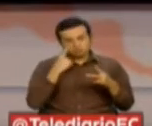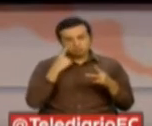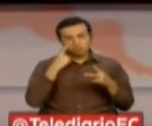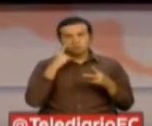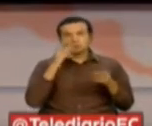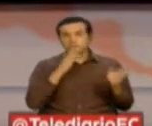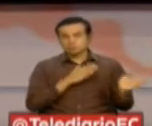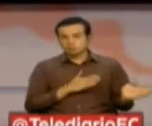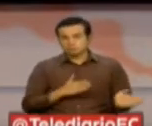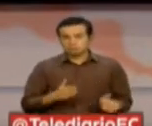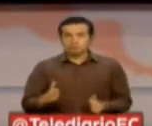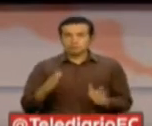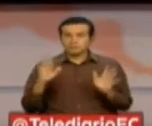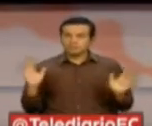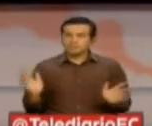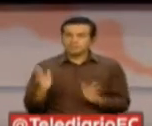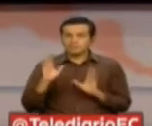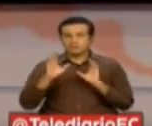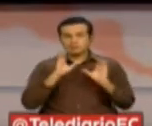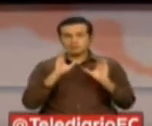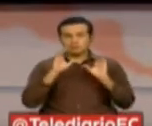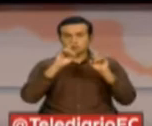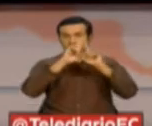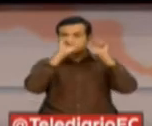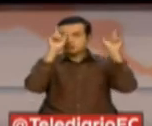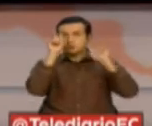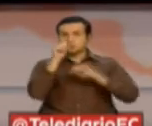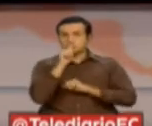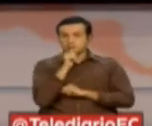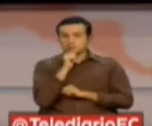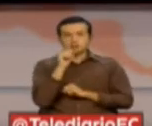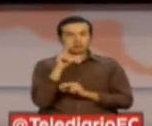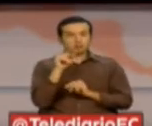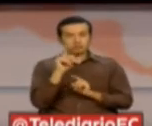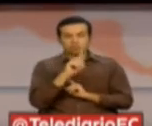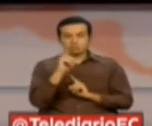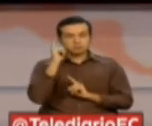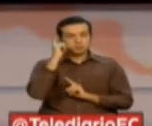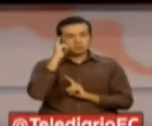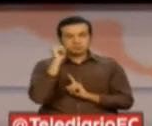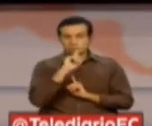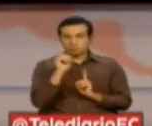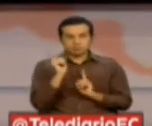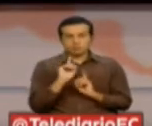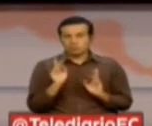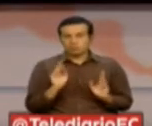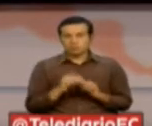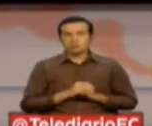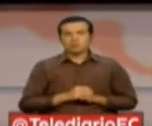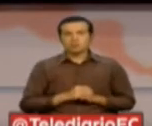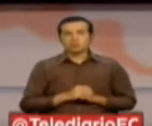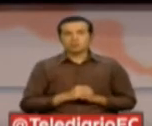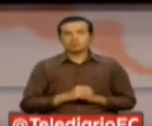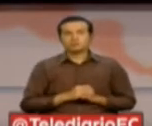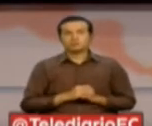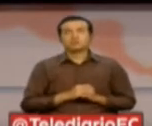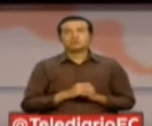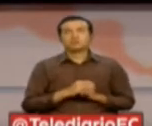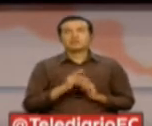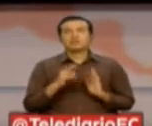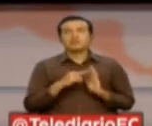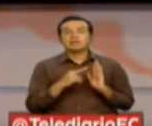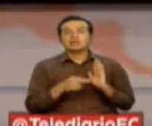poder establecer bien estos incentivos y conversar los con el sector privado no creemos que se debe poner candados o